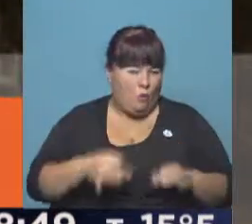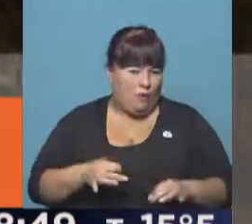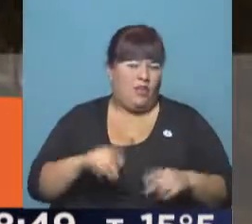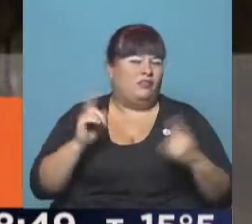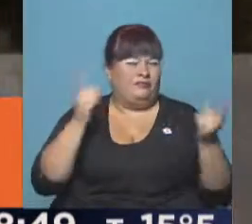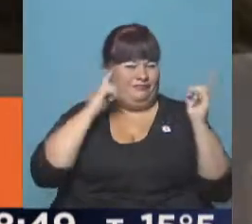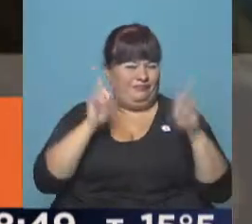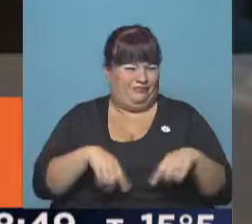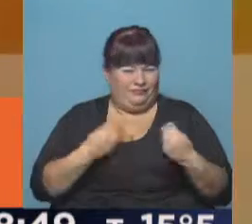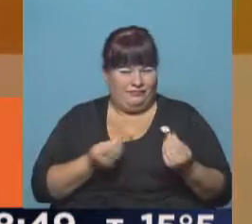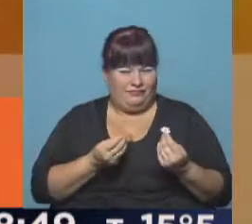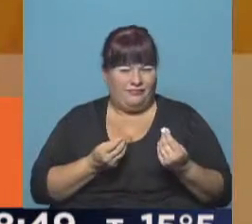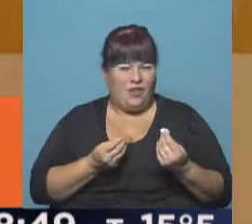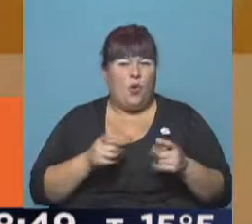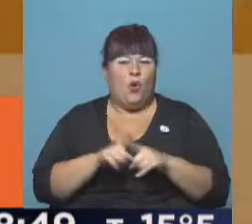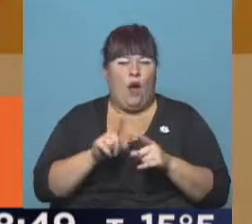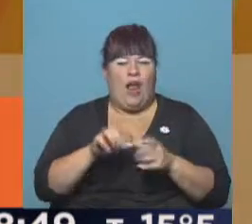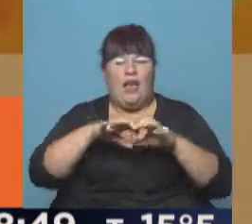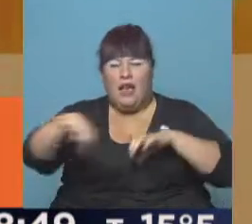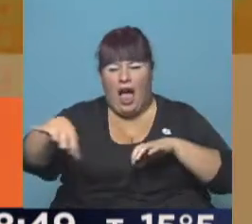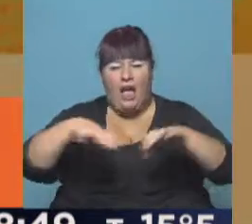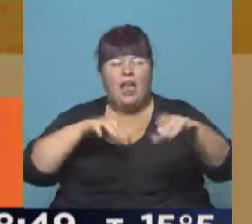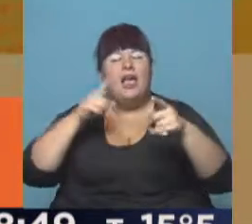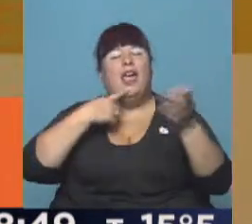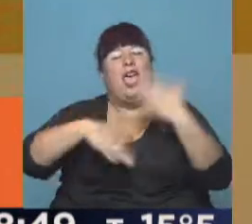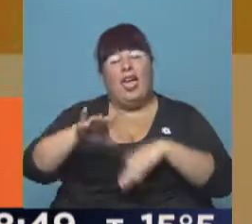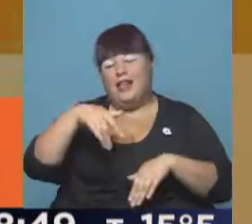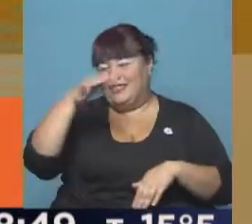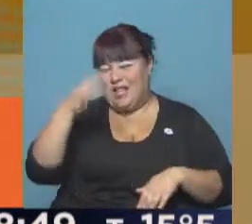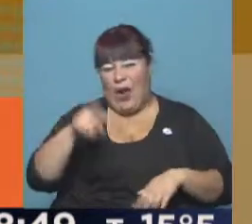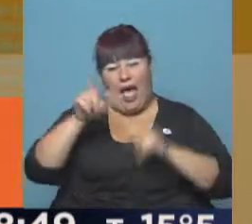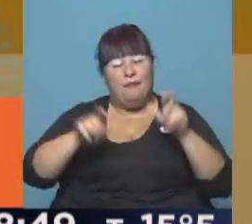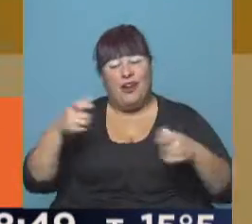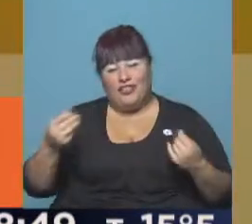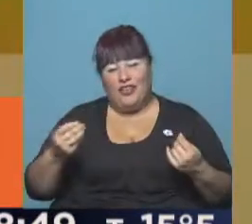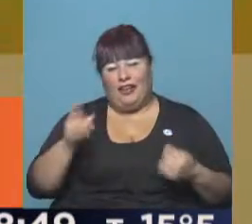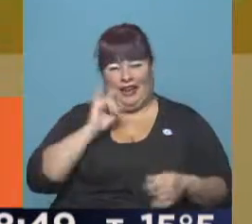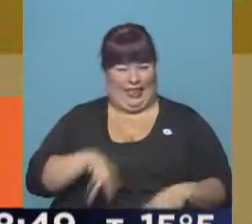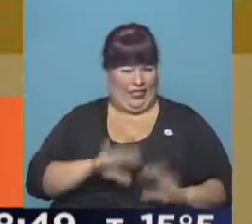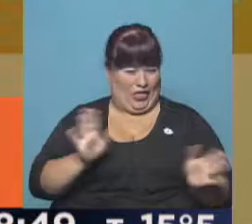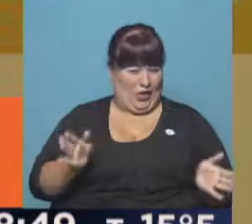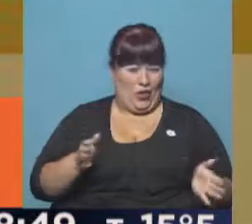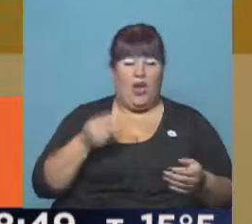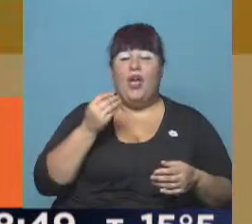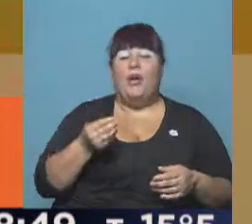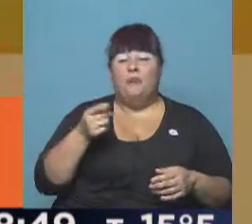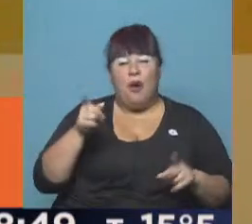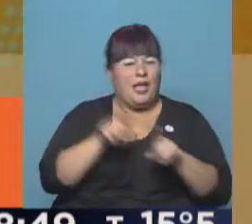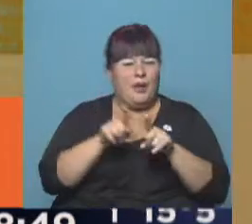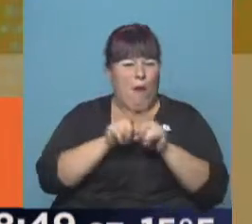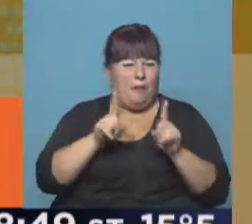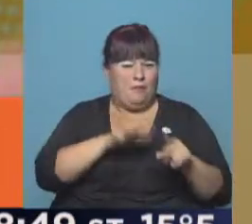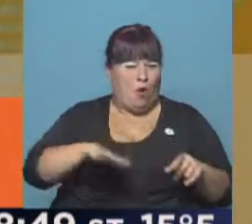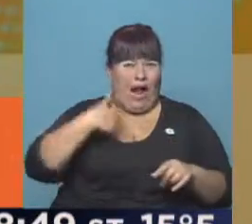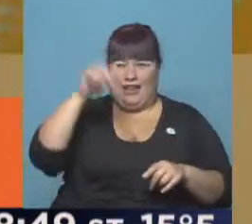no tiene sentido desdoblar el argumento que va a estar más cerca de la gente es ridículo porque está en el mismo territorio